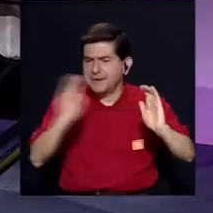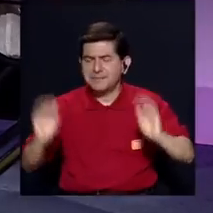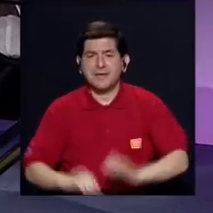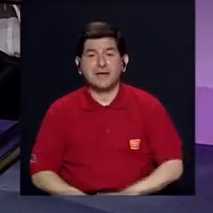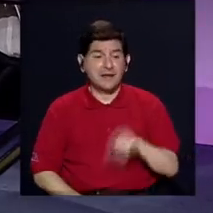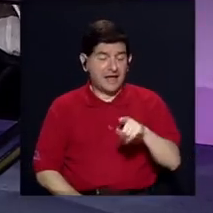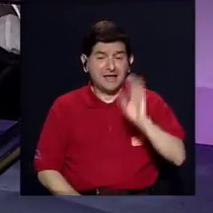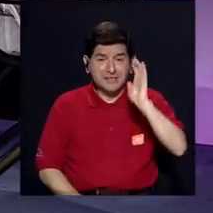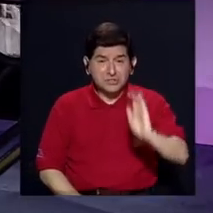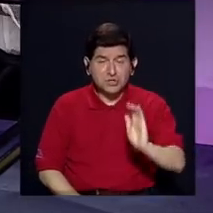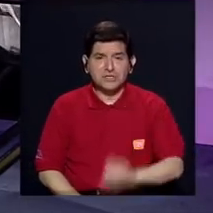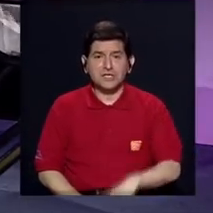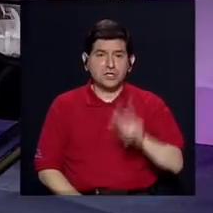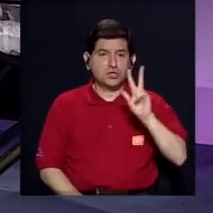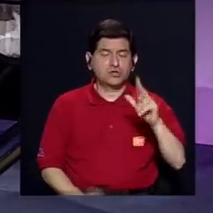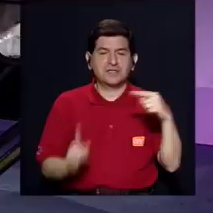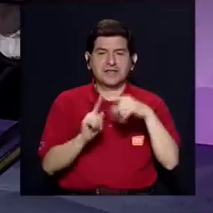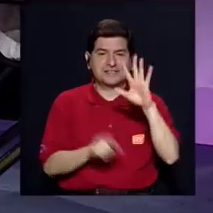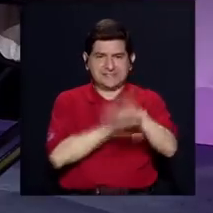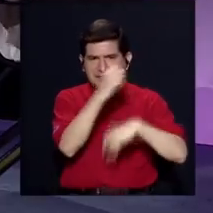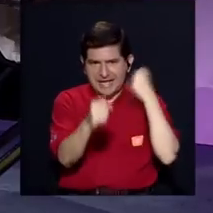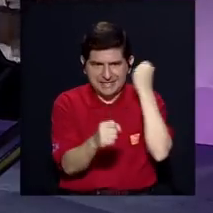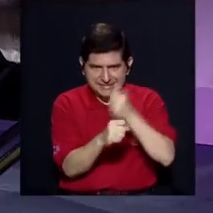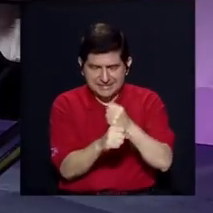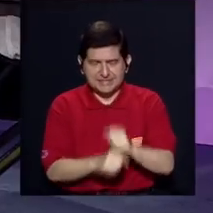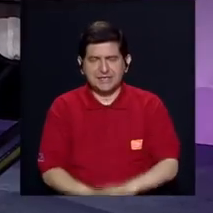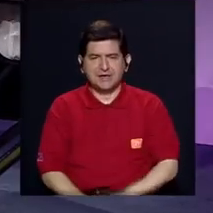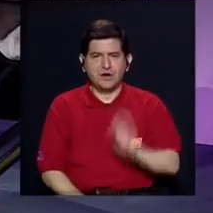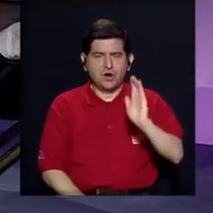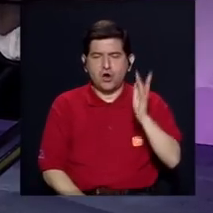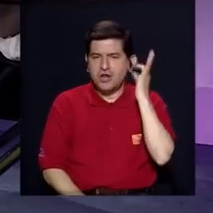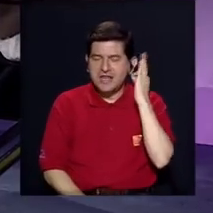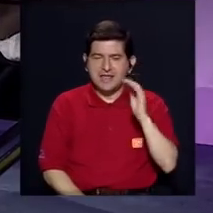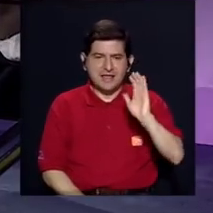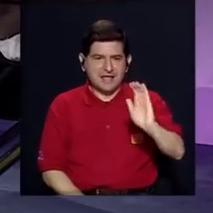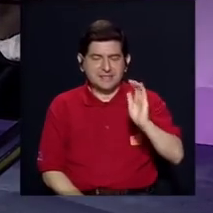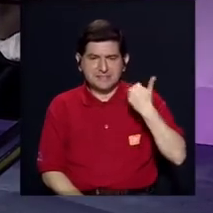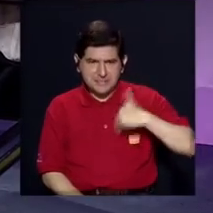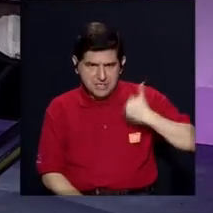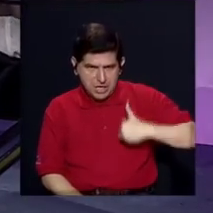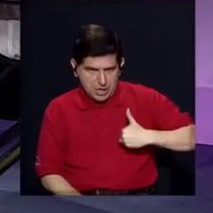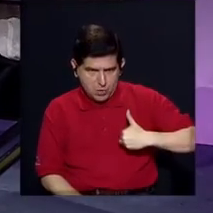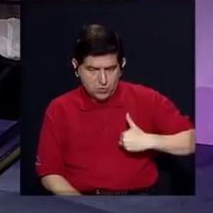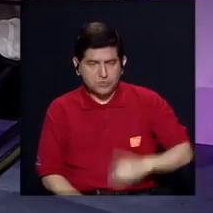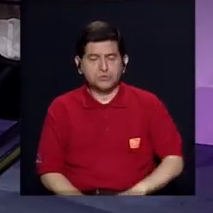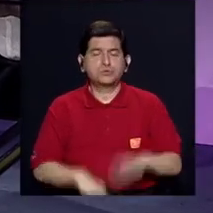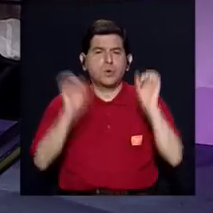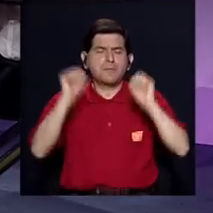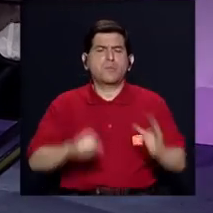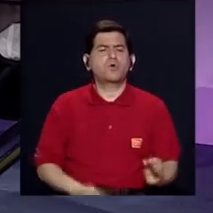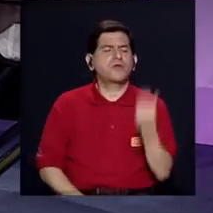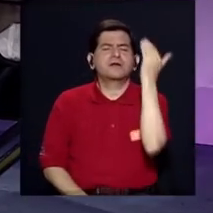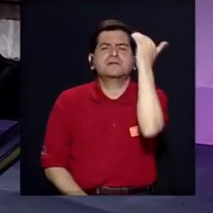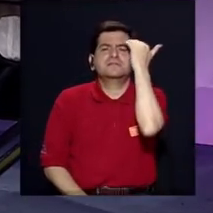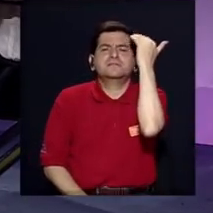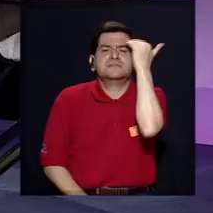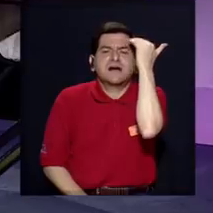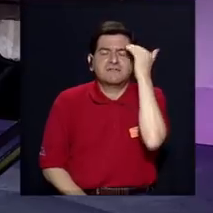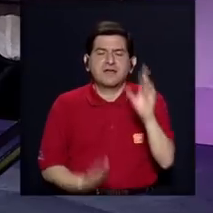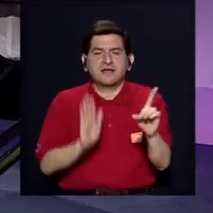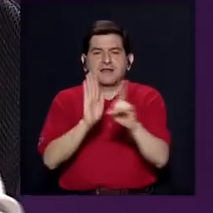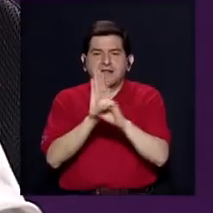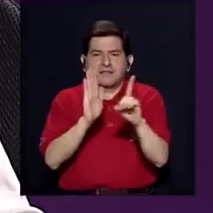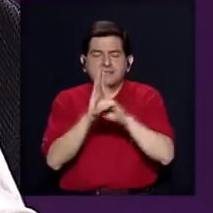pequeños entre 3 y 5 años niñas y niños crezcan sabiendo que los